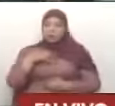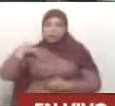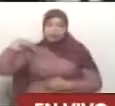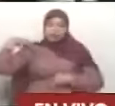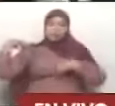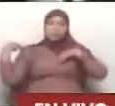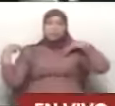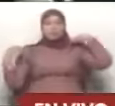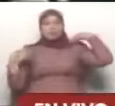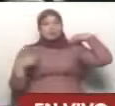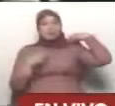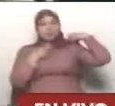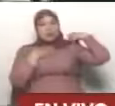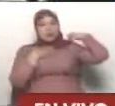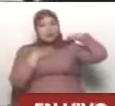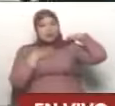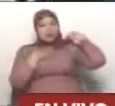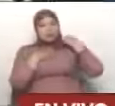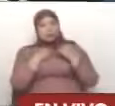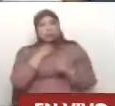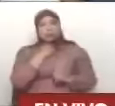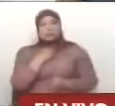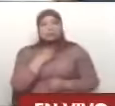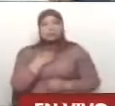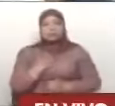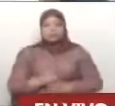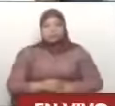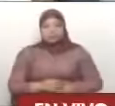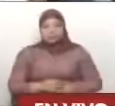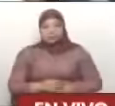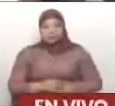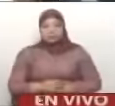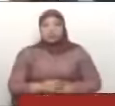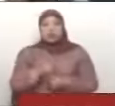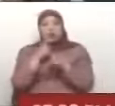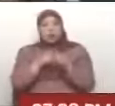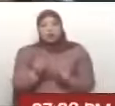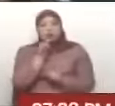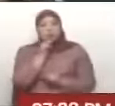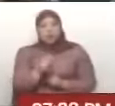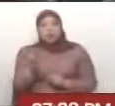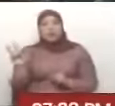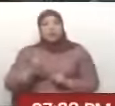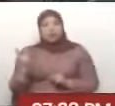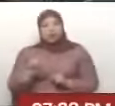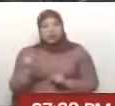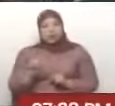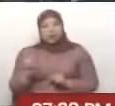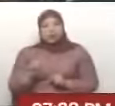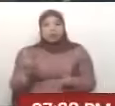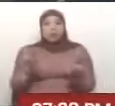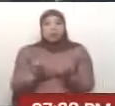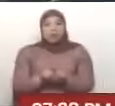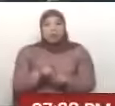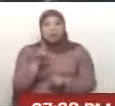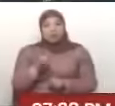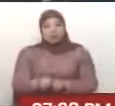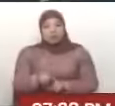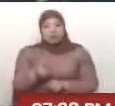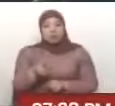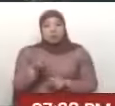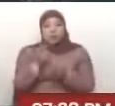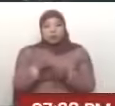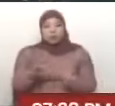Vamos a ver otra información que se desprende del portal de la casa, pues, venezolana de televisión. Y bueno, estamos hablando de lo que usted